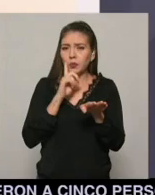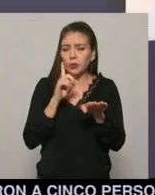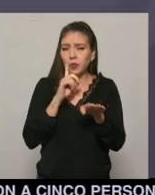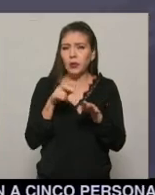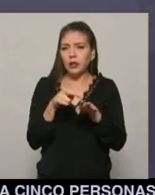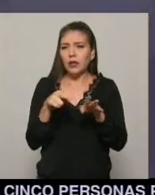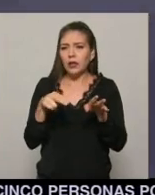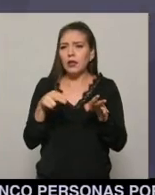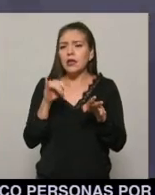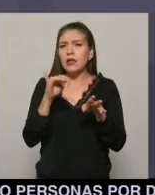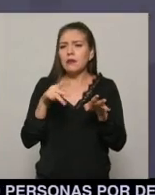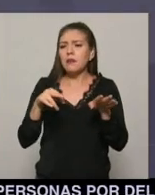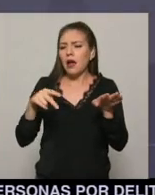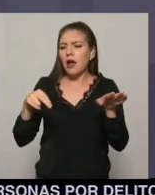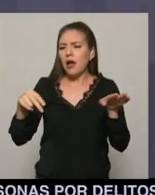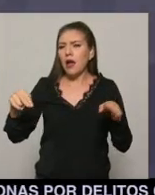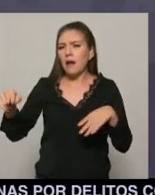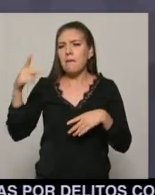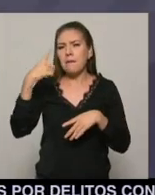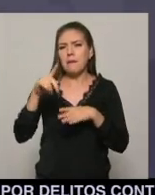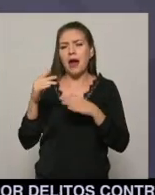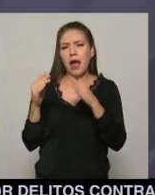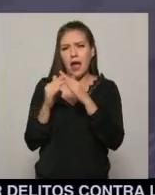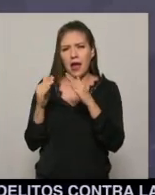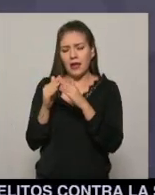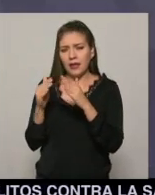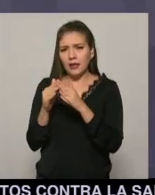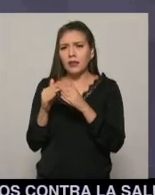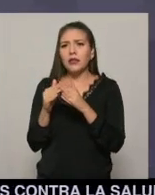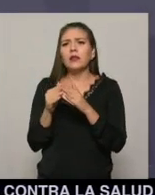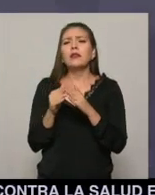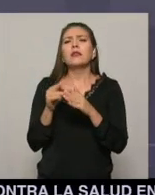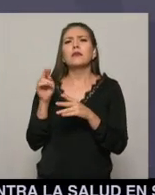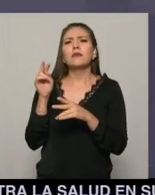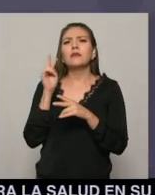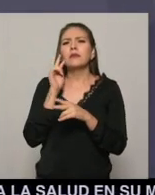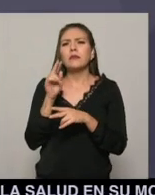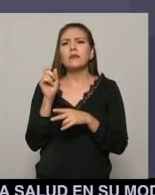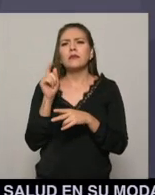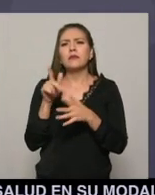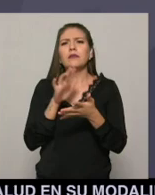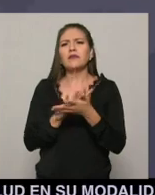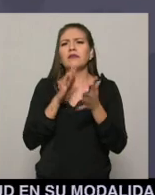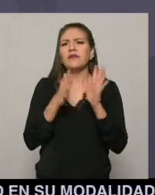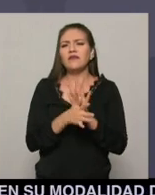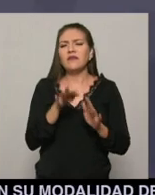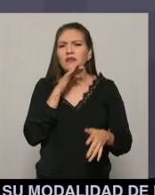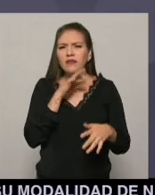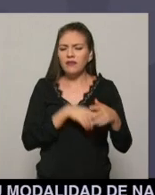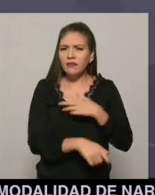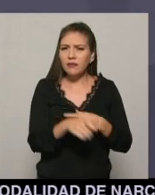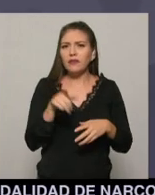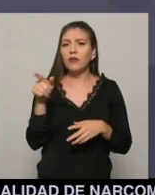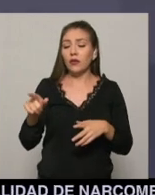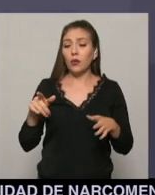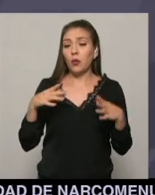Iba camino a su casa cuando la delincuencia organizada uniformada,